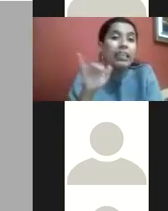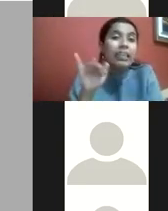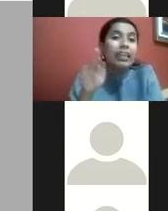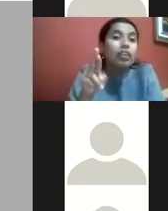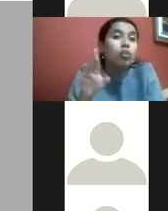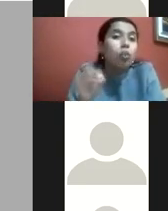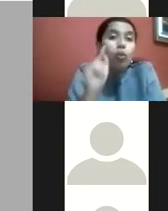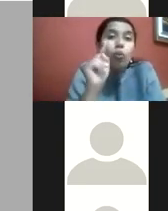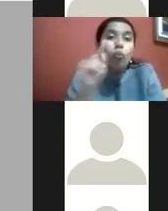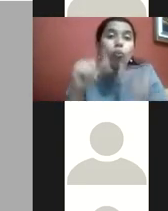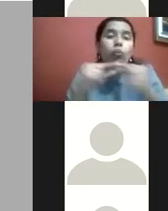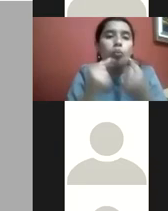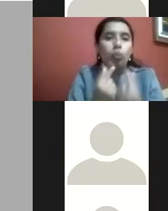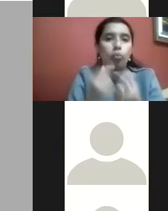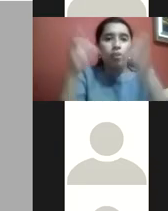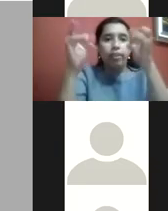que